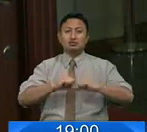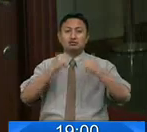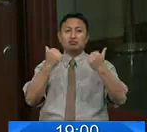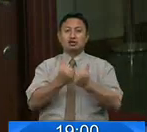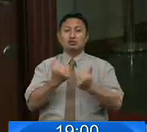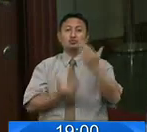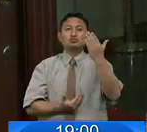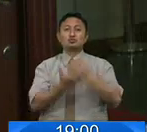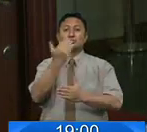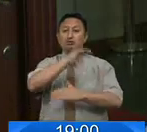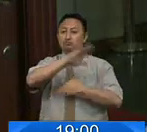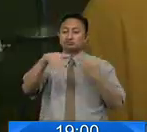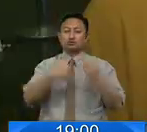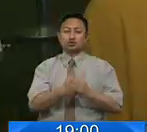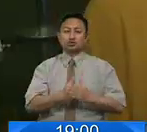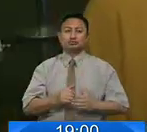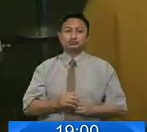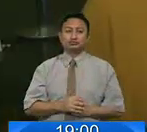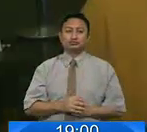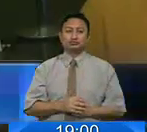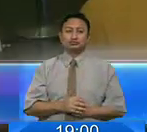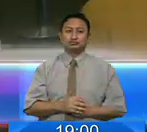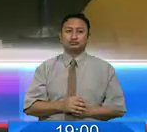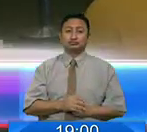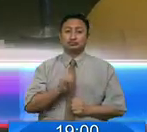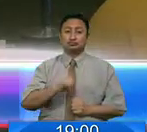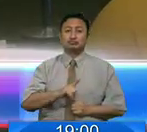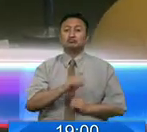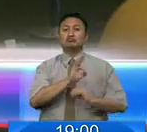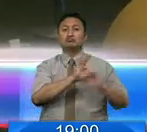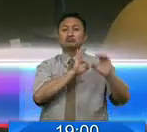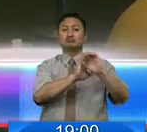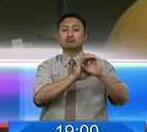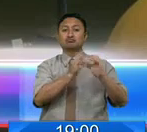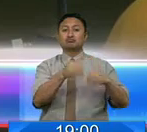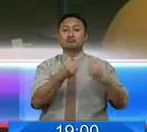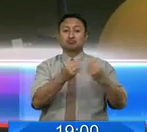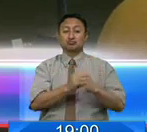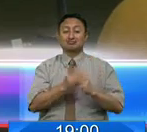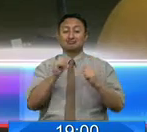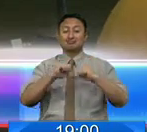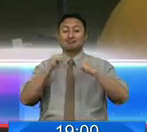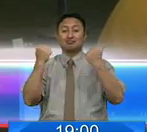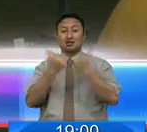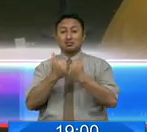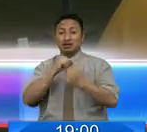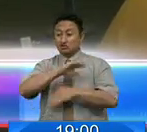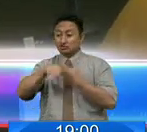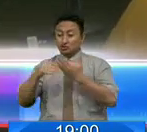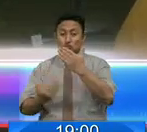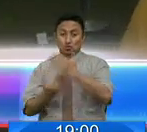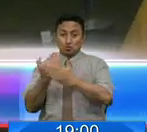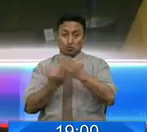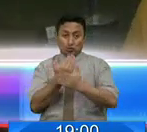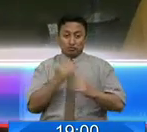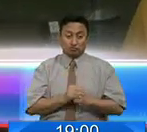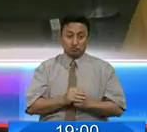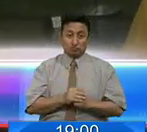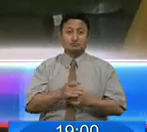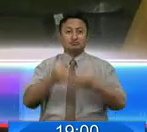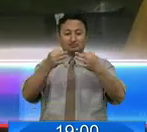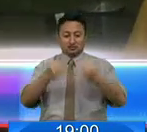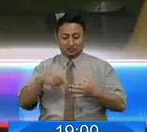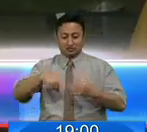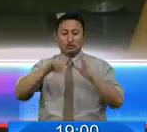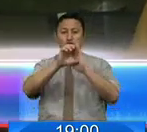nacional constituyente para eliminar el consejo tiene que ir a una asamblea constituyente porque es la forma que